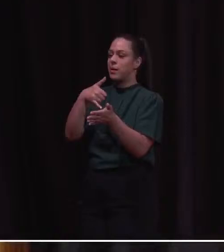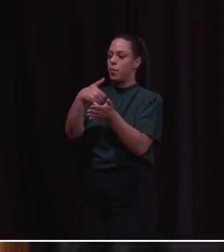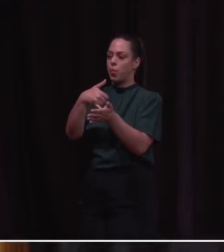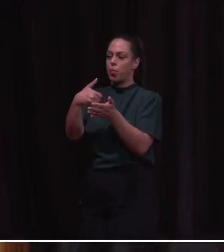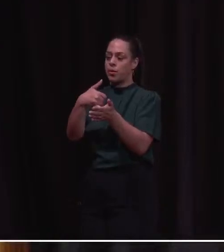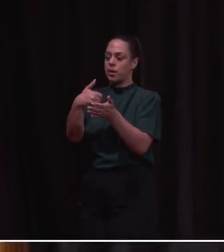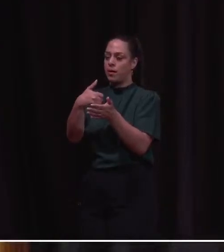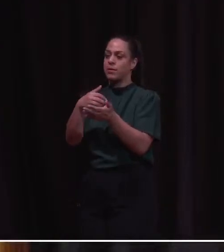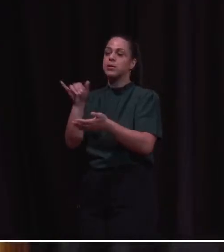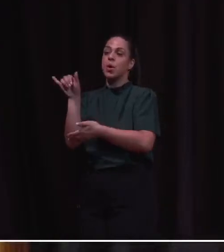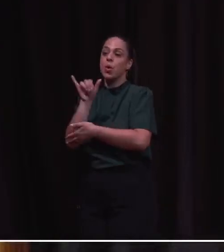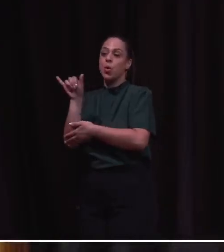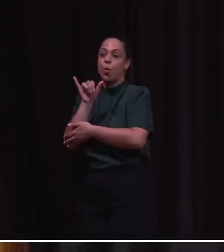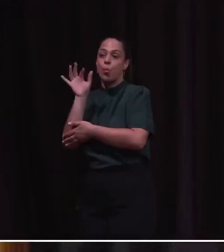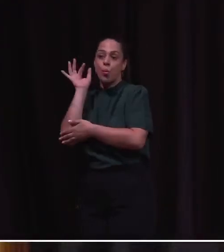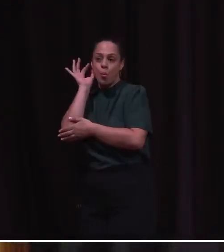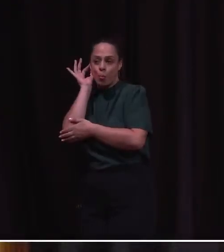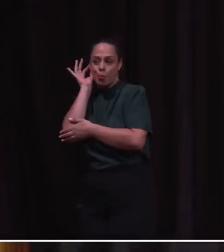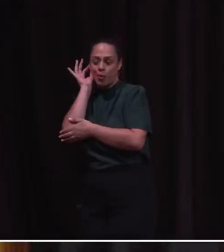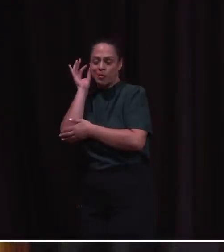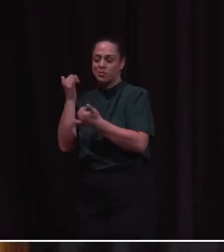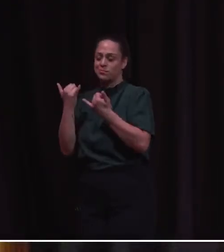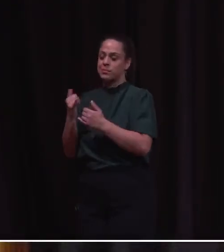las mujeres en este caso.